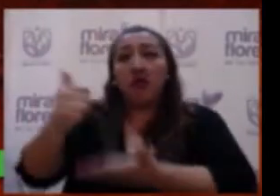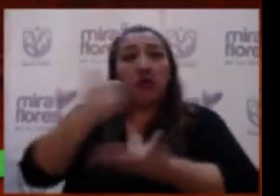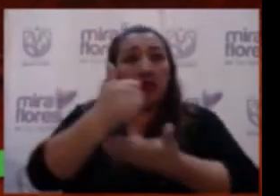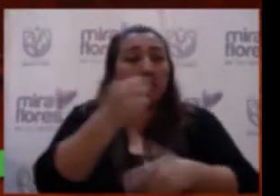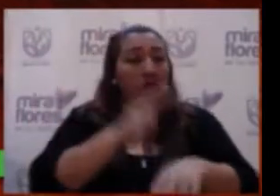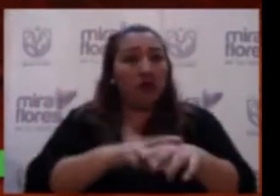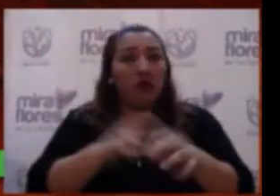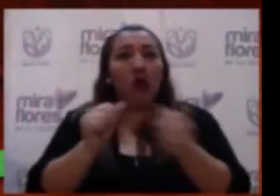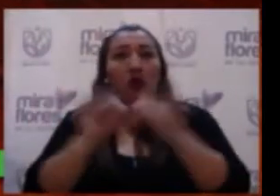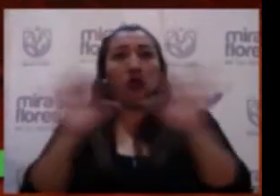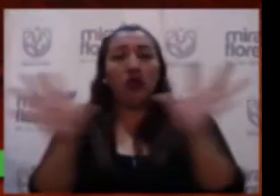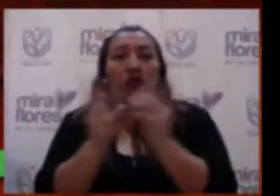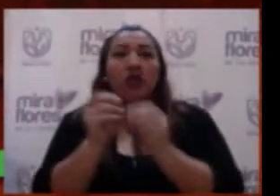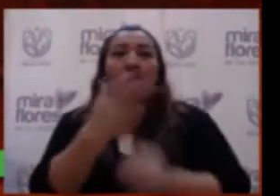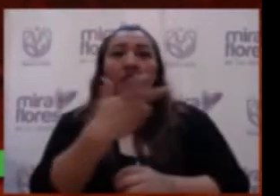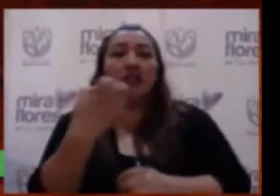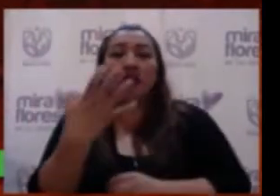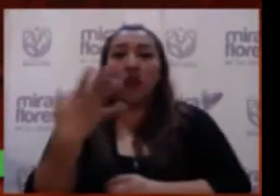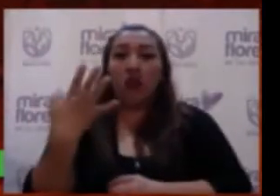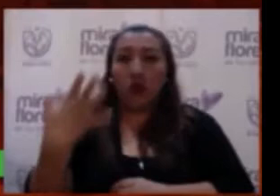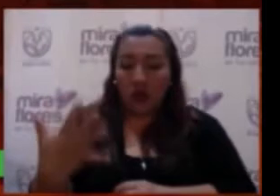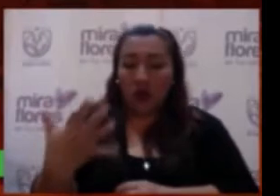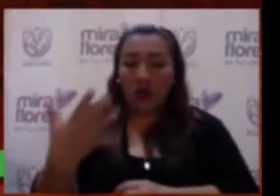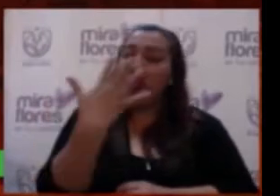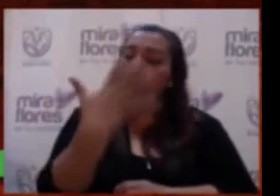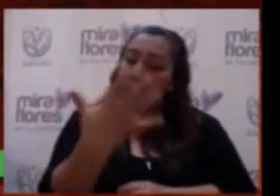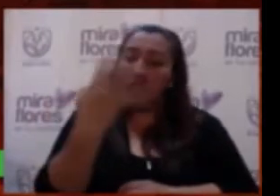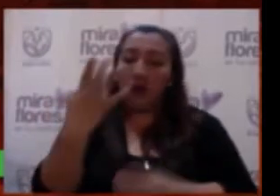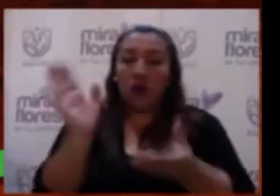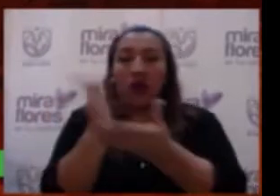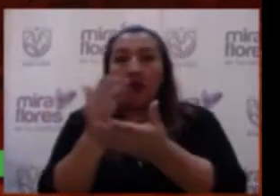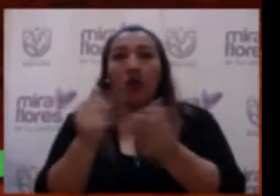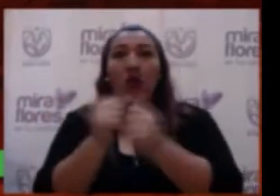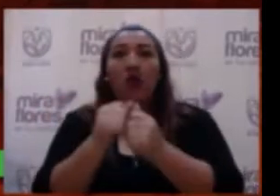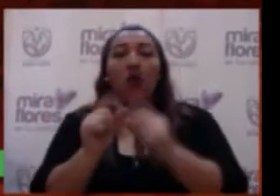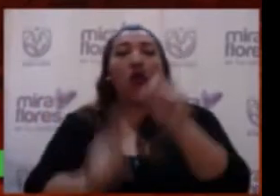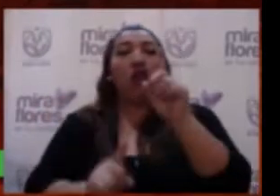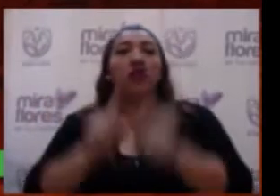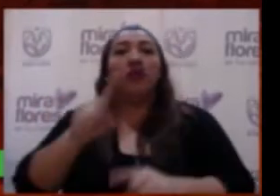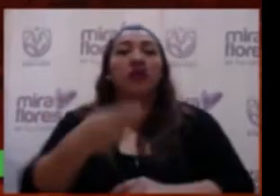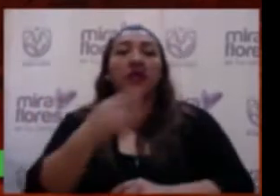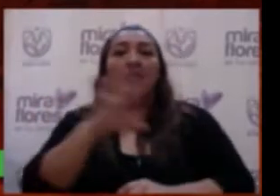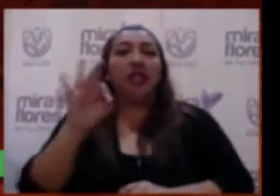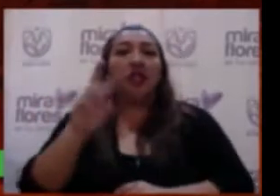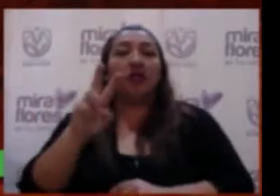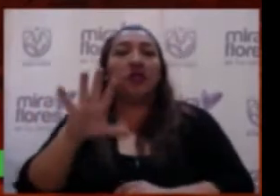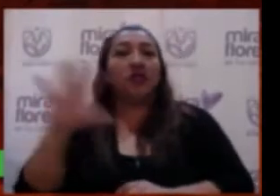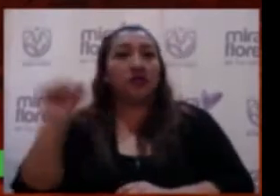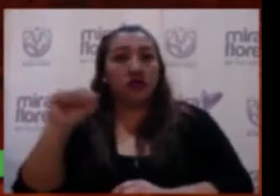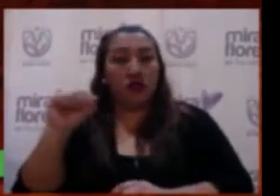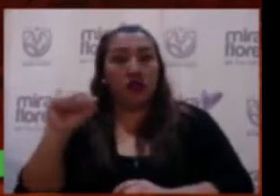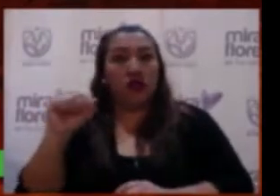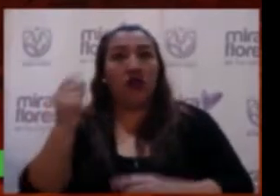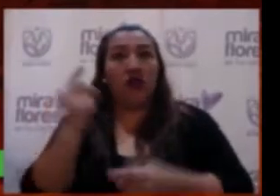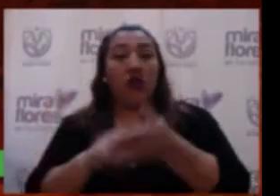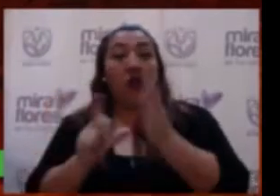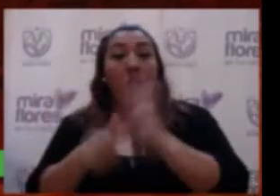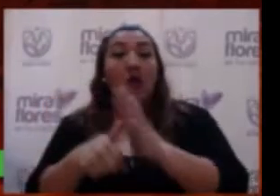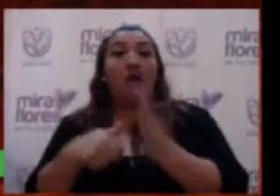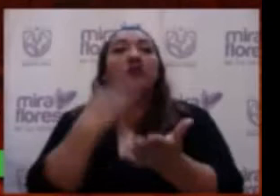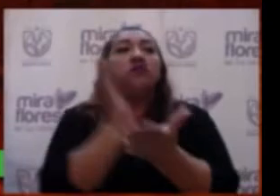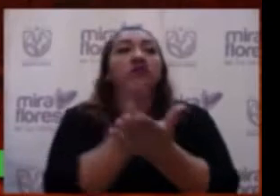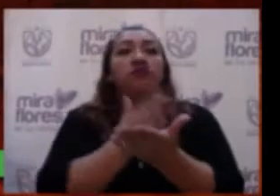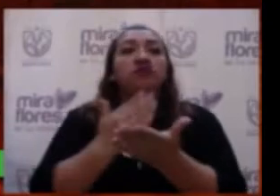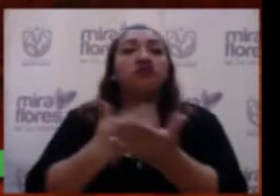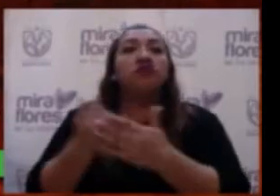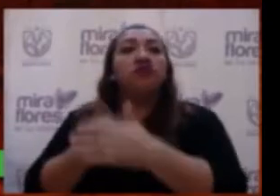consistente en un total de 354 ejemplares por el valor de 11.525 soles. Que serán distribuidos entre